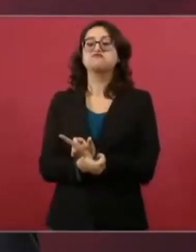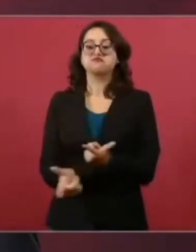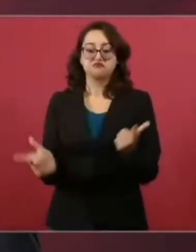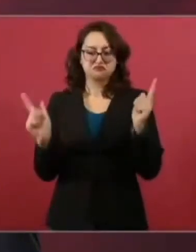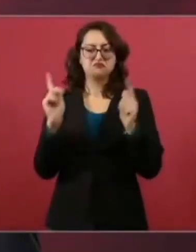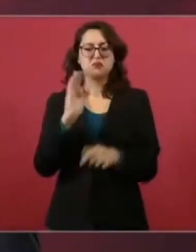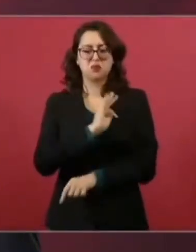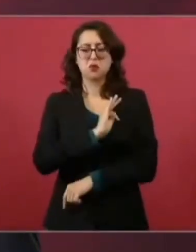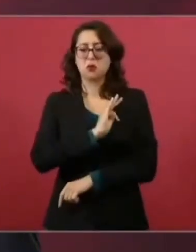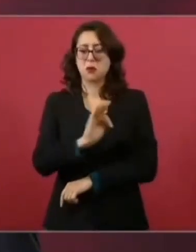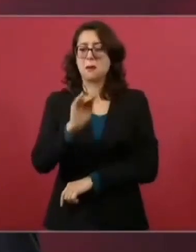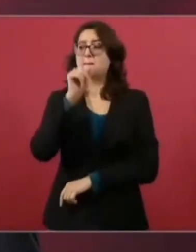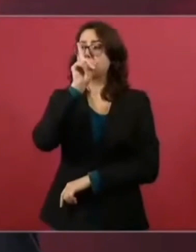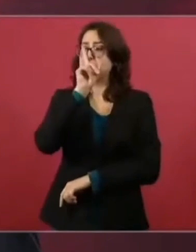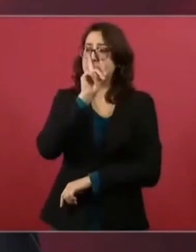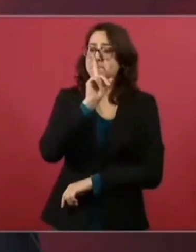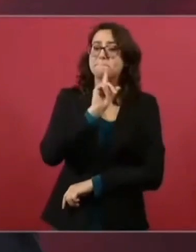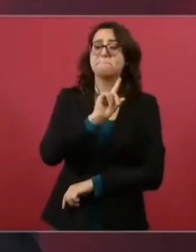de